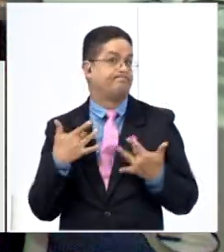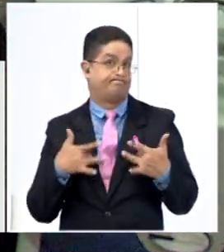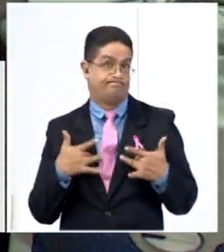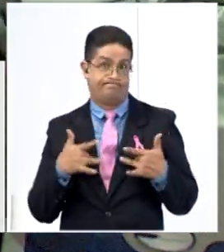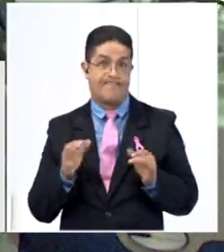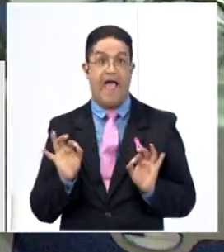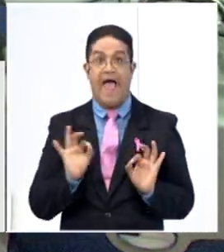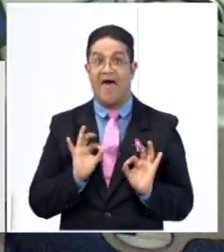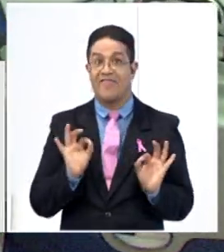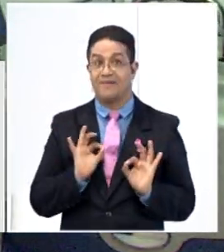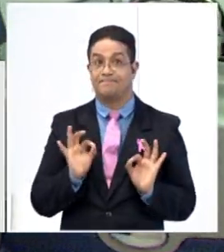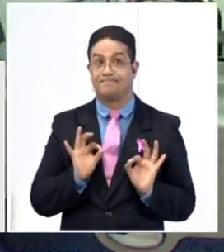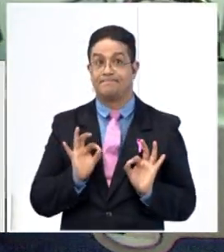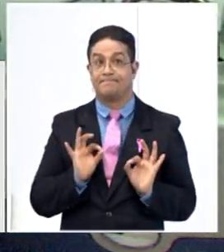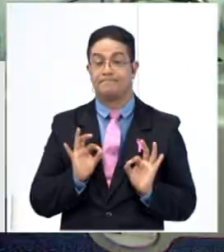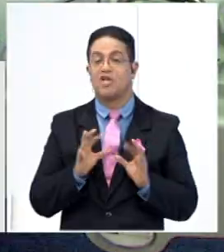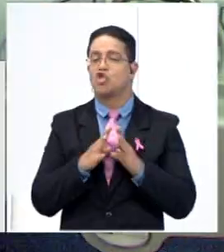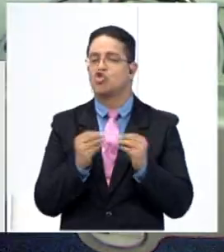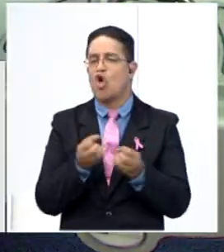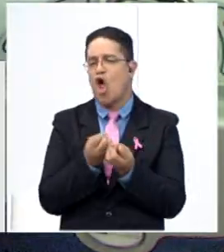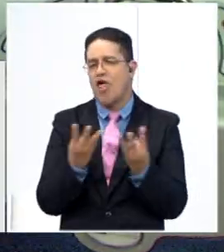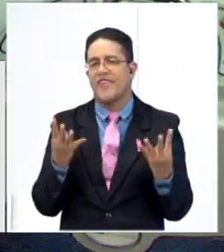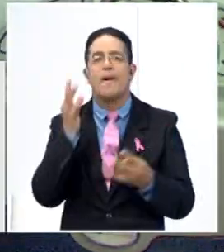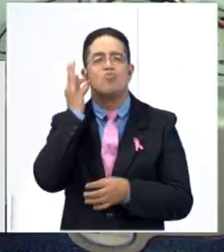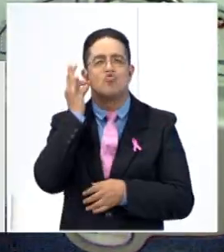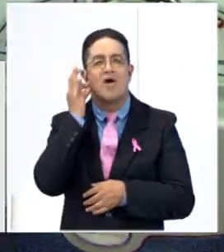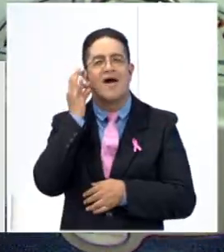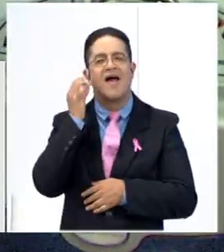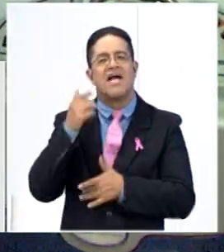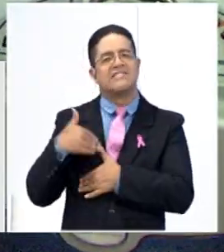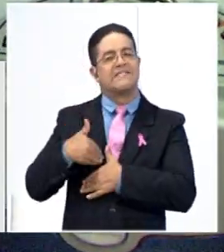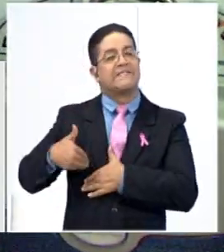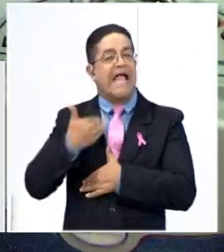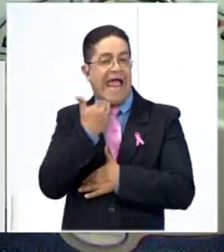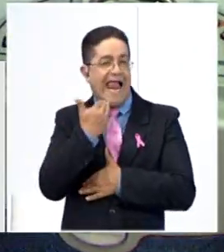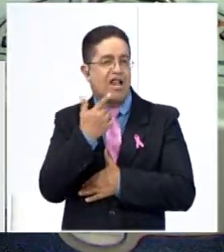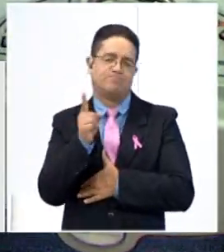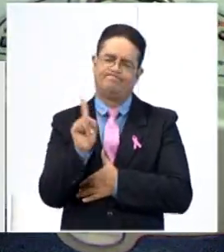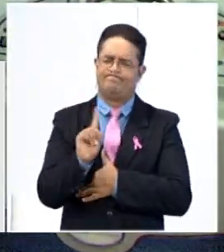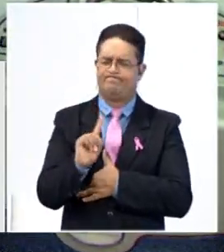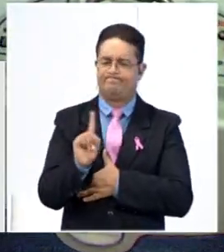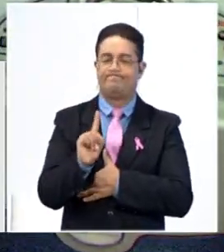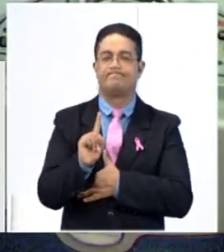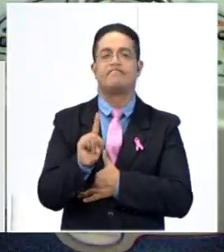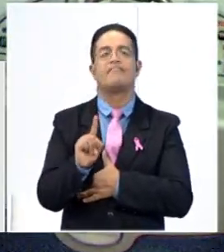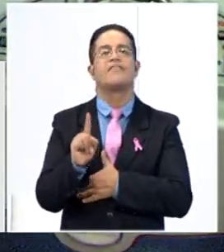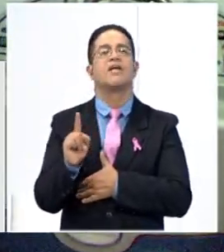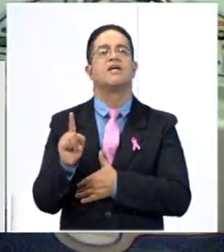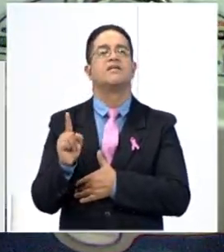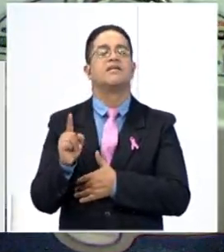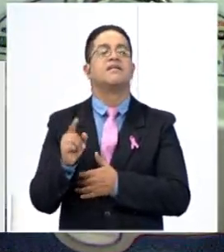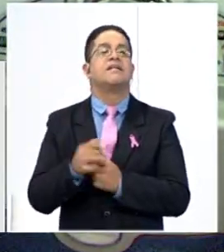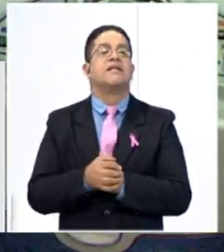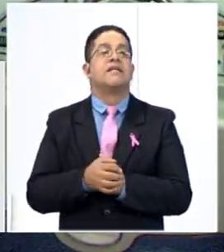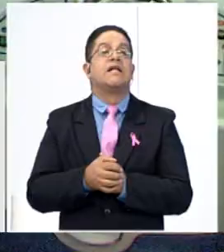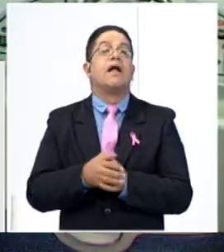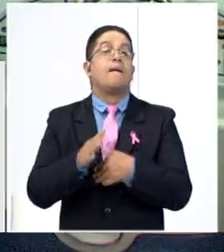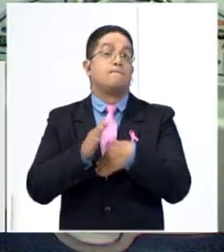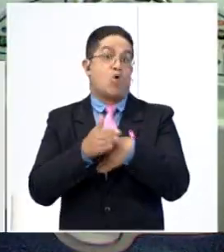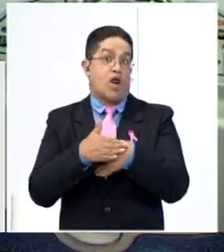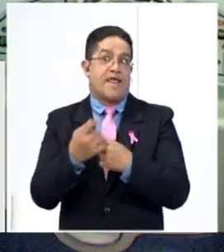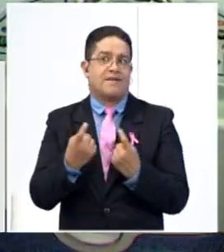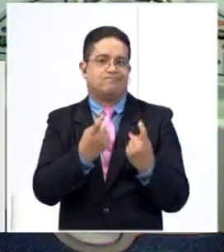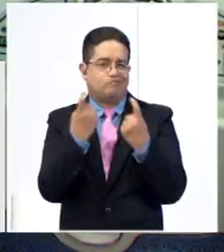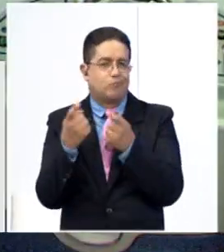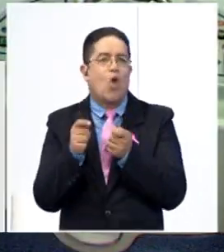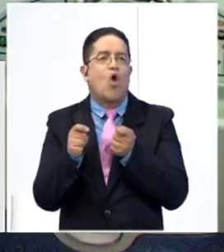es importante aclarar eso. Todas las pacientes no necesariamente van a tener síntomas, incluso hay que venir sin síntomas, porque es un estudio control.